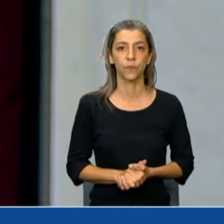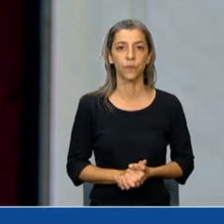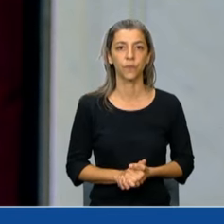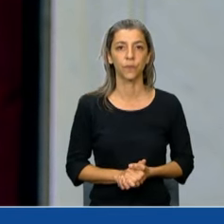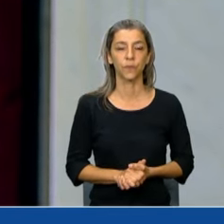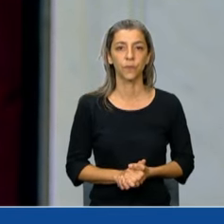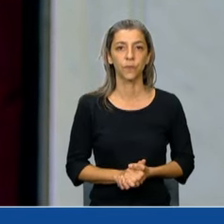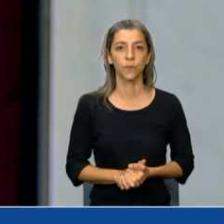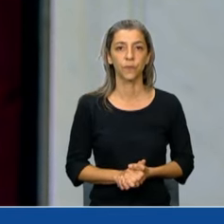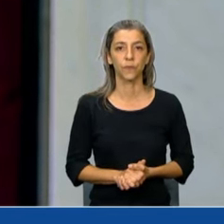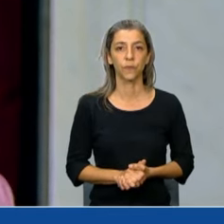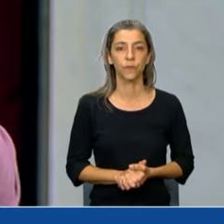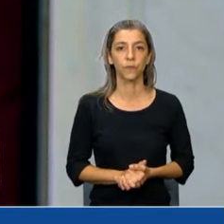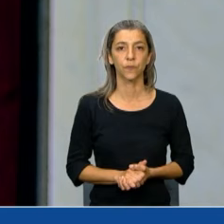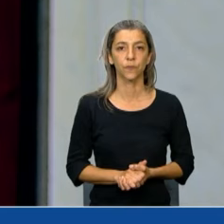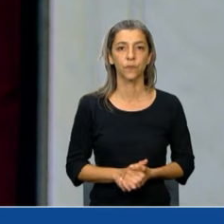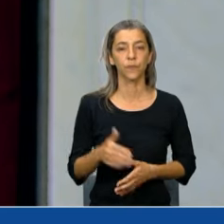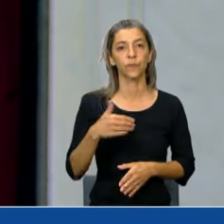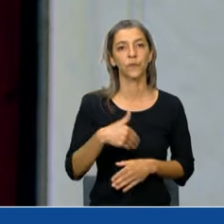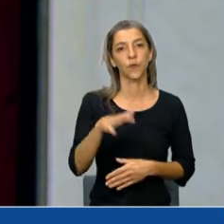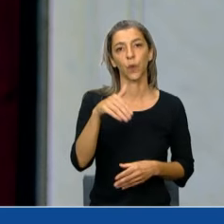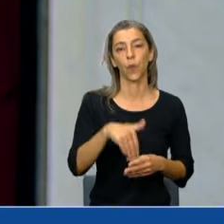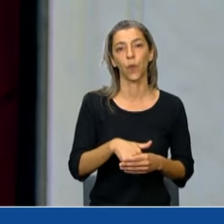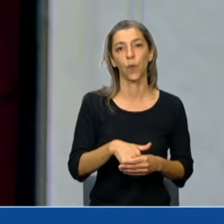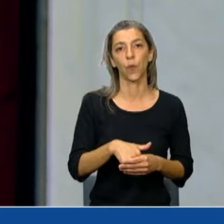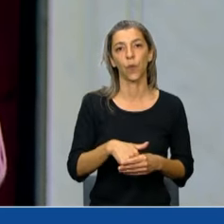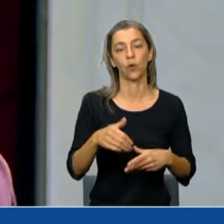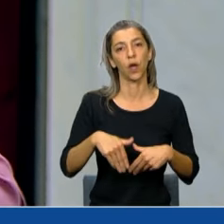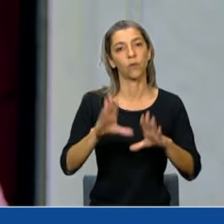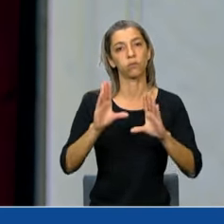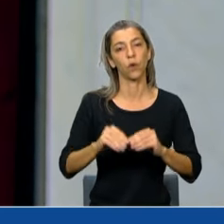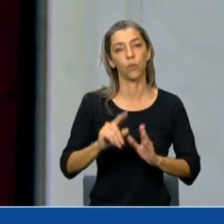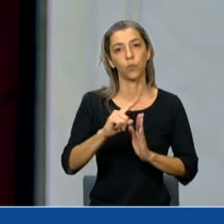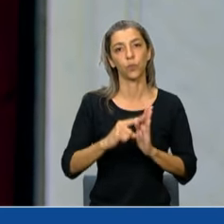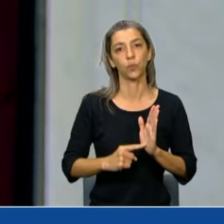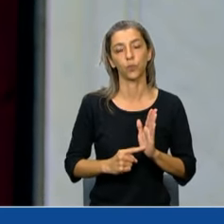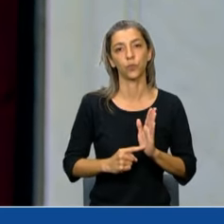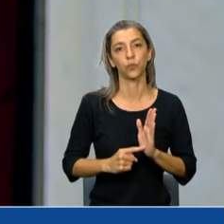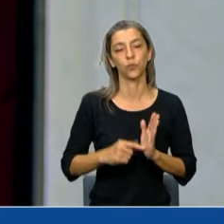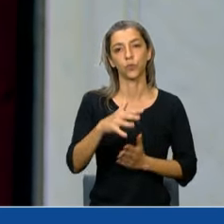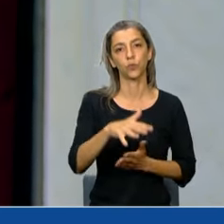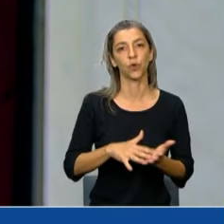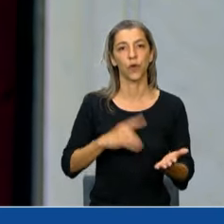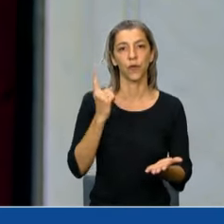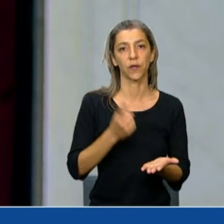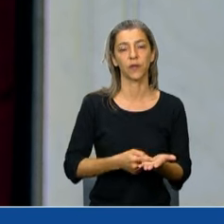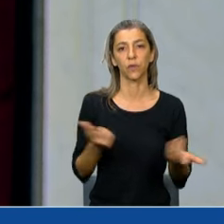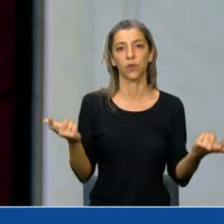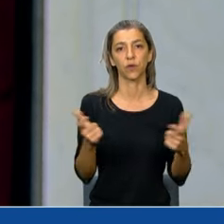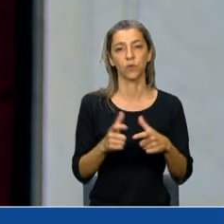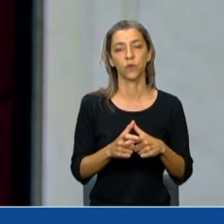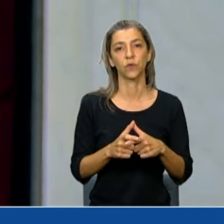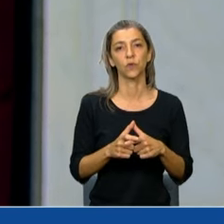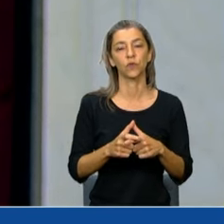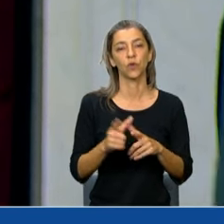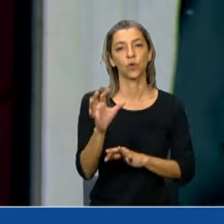correspondientes se va a votar en general y en particular el dictamen de las comisiones recaído en el